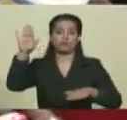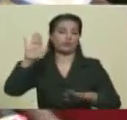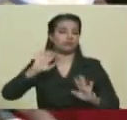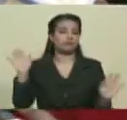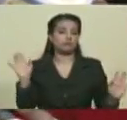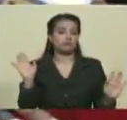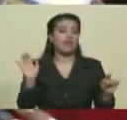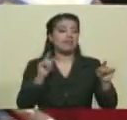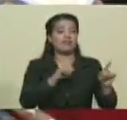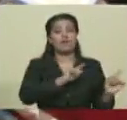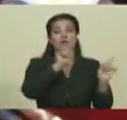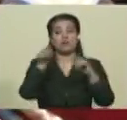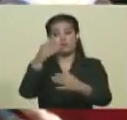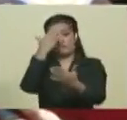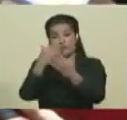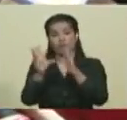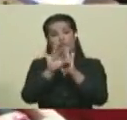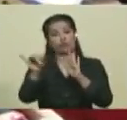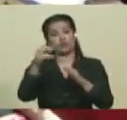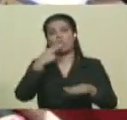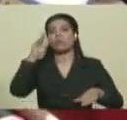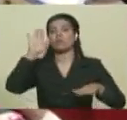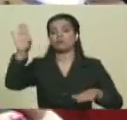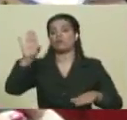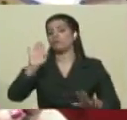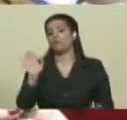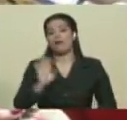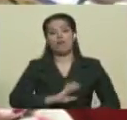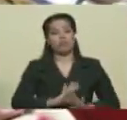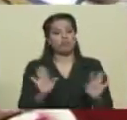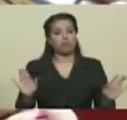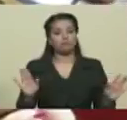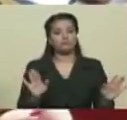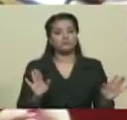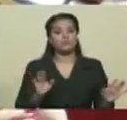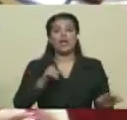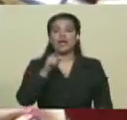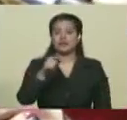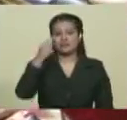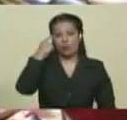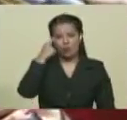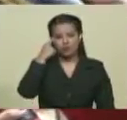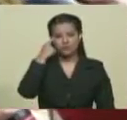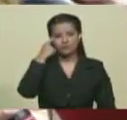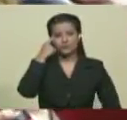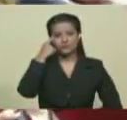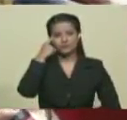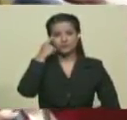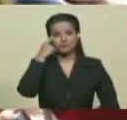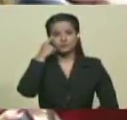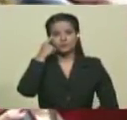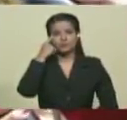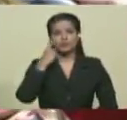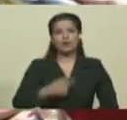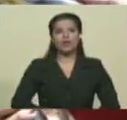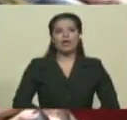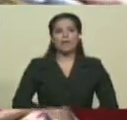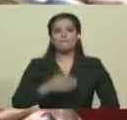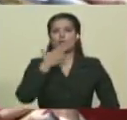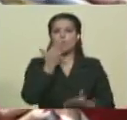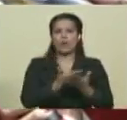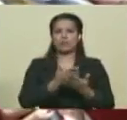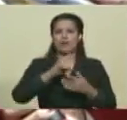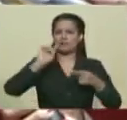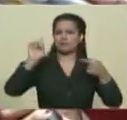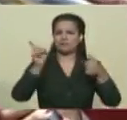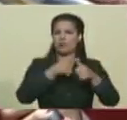condición que pone porque cuando se eligió la Asamblea Nacional Constituyente, debemos recordar que la propuesta principal fue